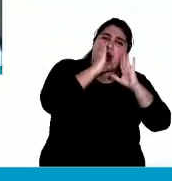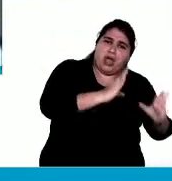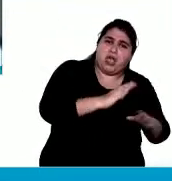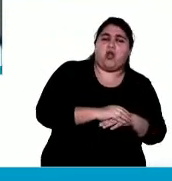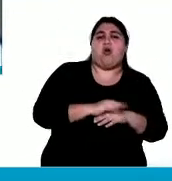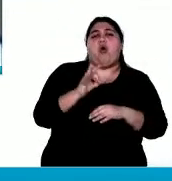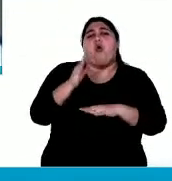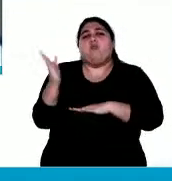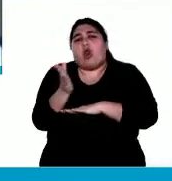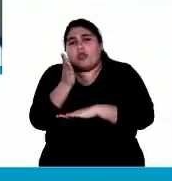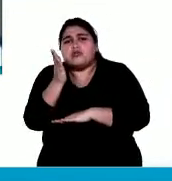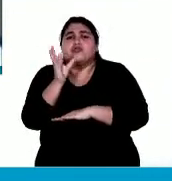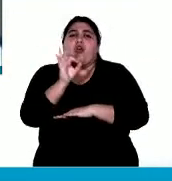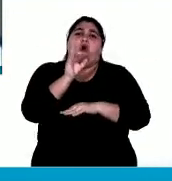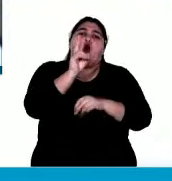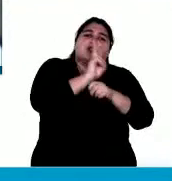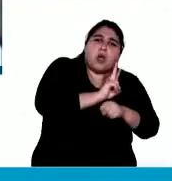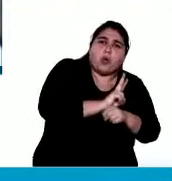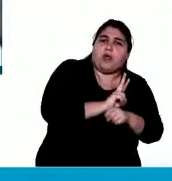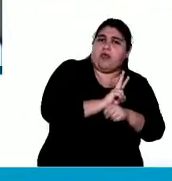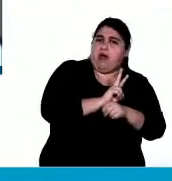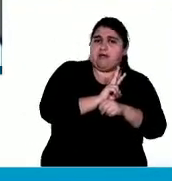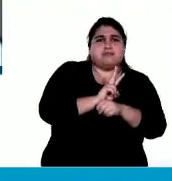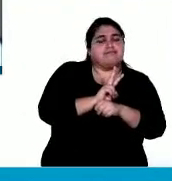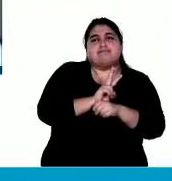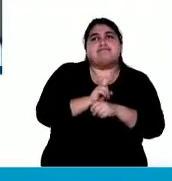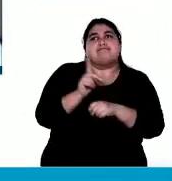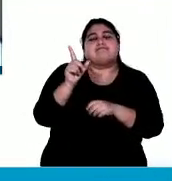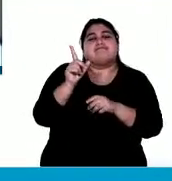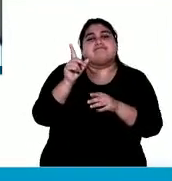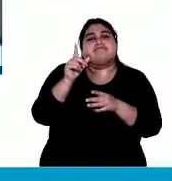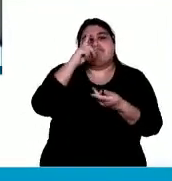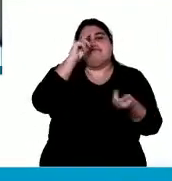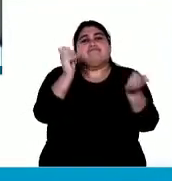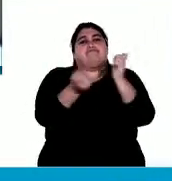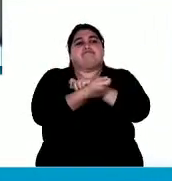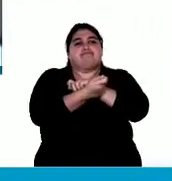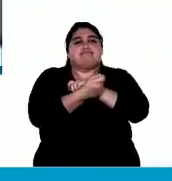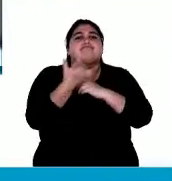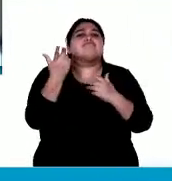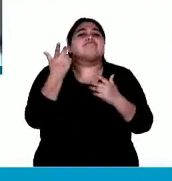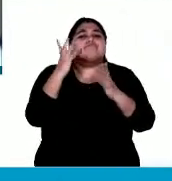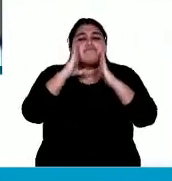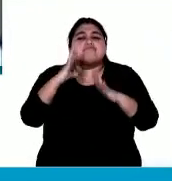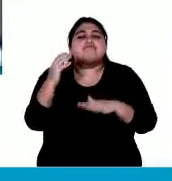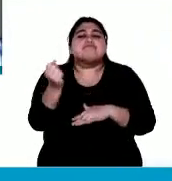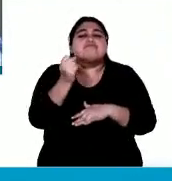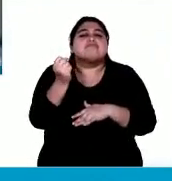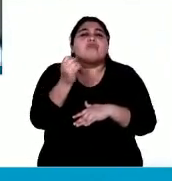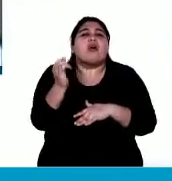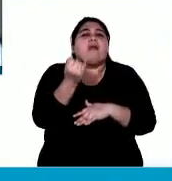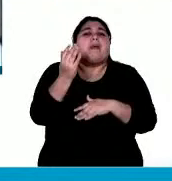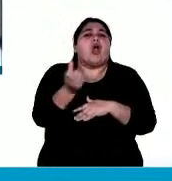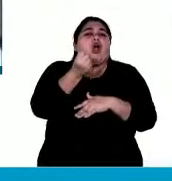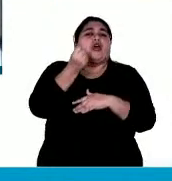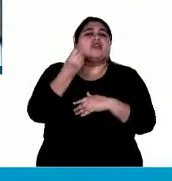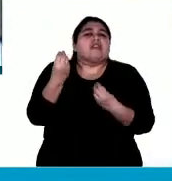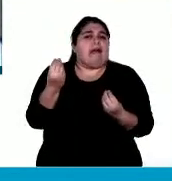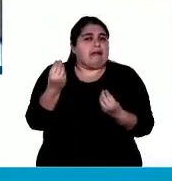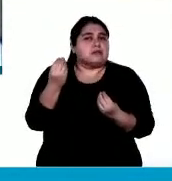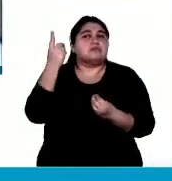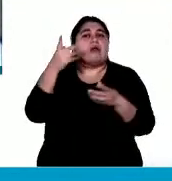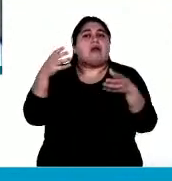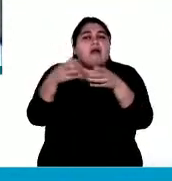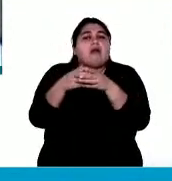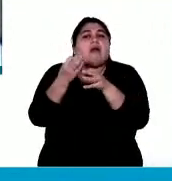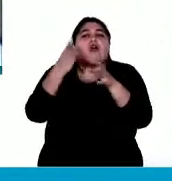y en seguridad. Pero no, el gobierno ha cambiado el foco de las prioridades y ha venido a convocar un comité de expertos